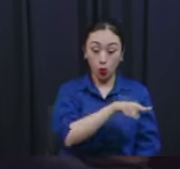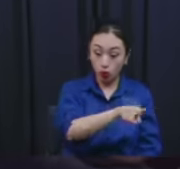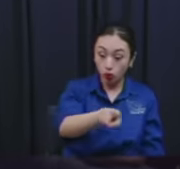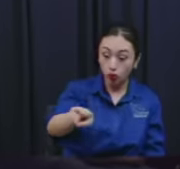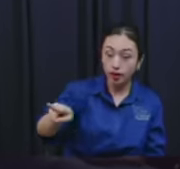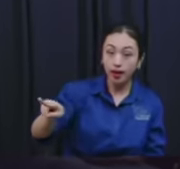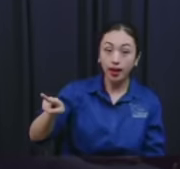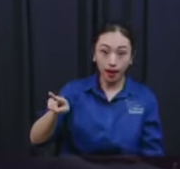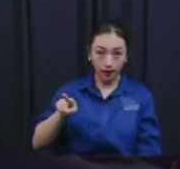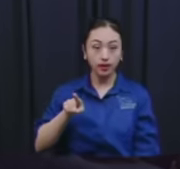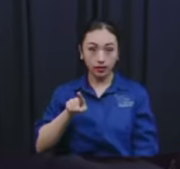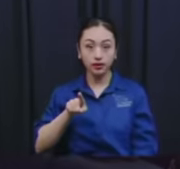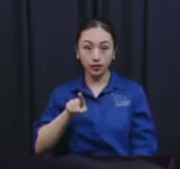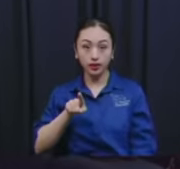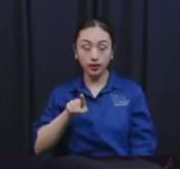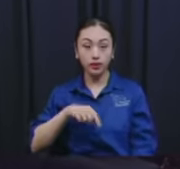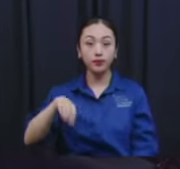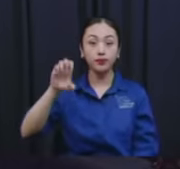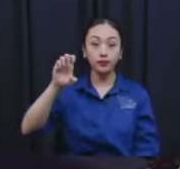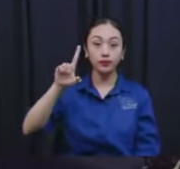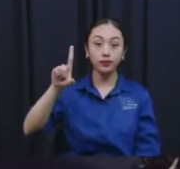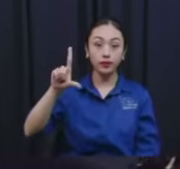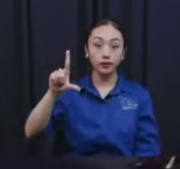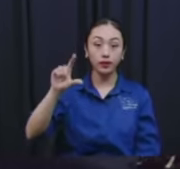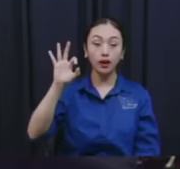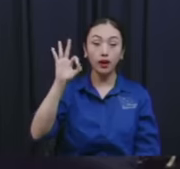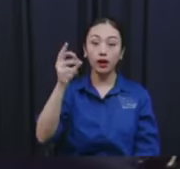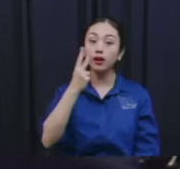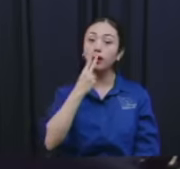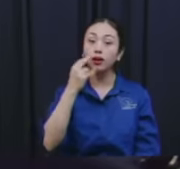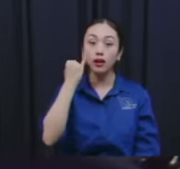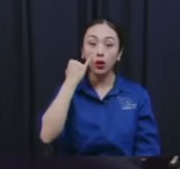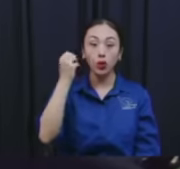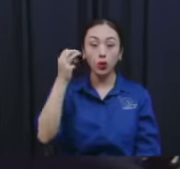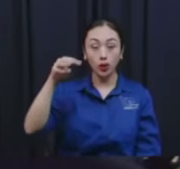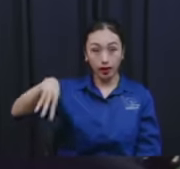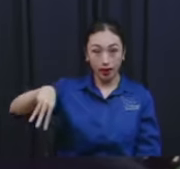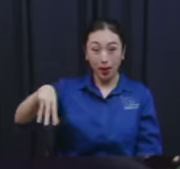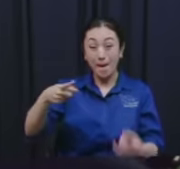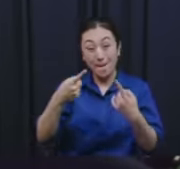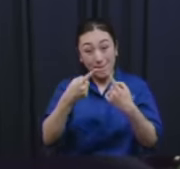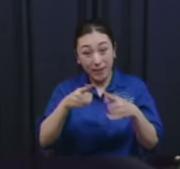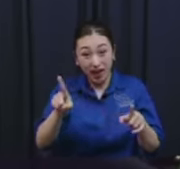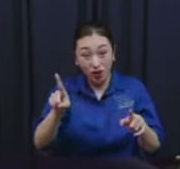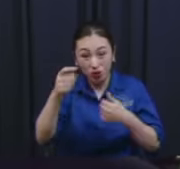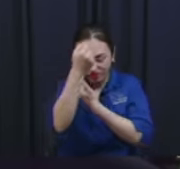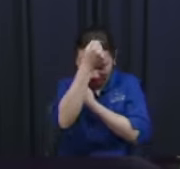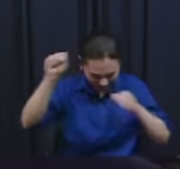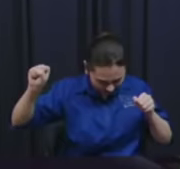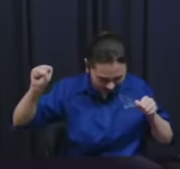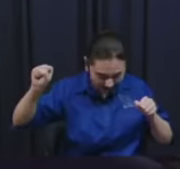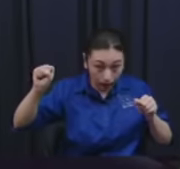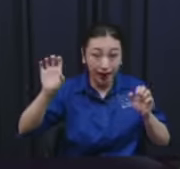Elohim Pero como se portaron mal van a morir como